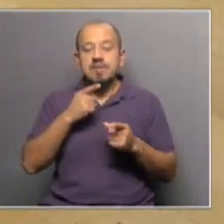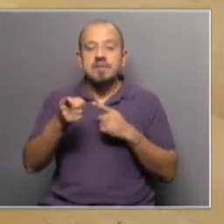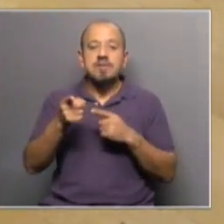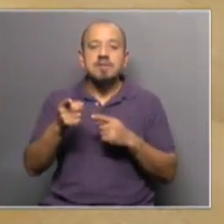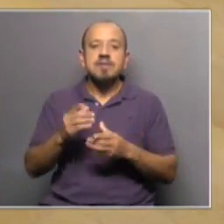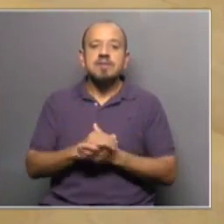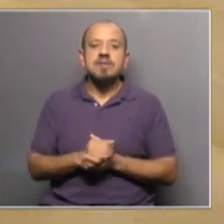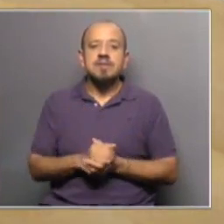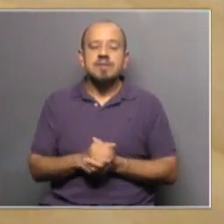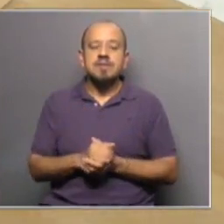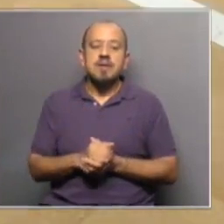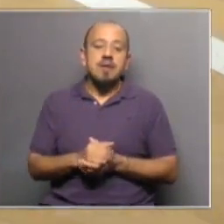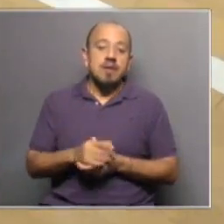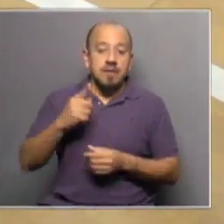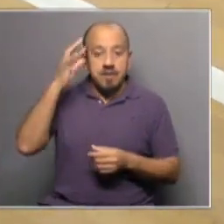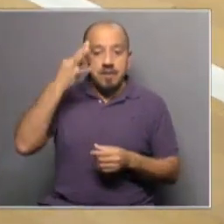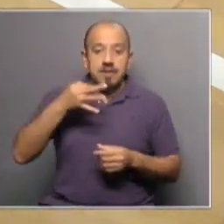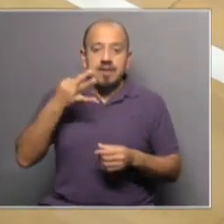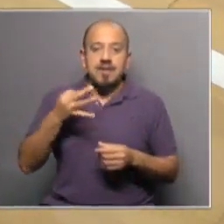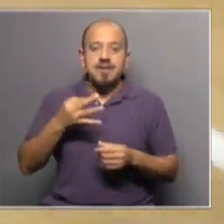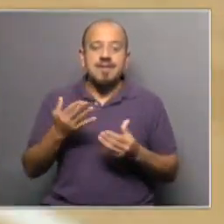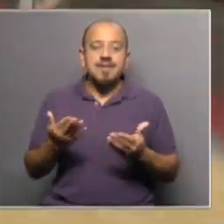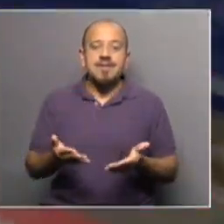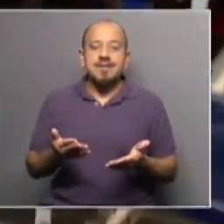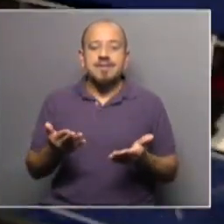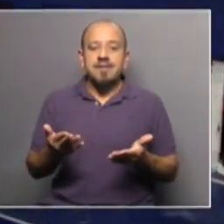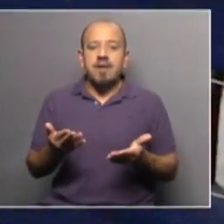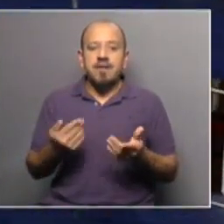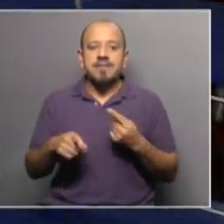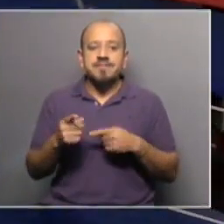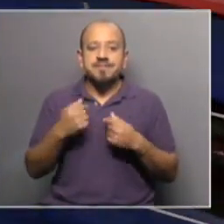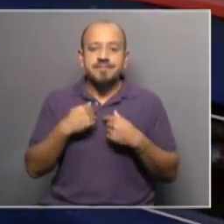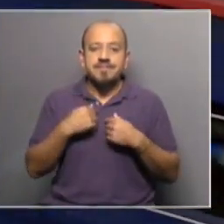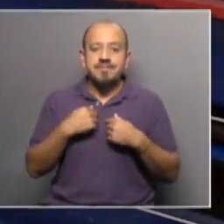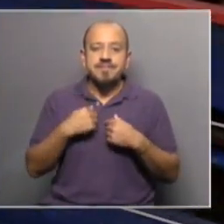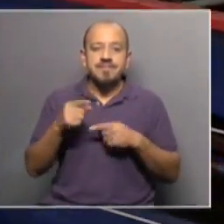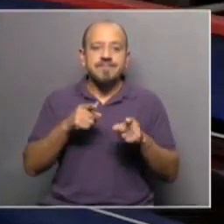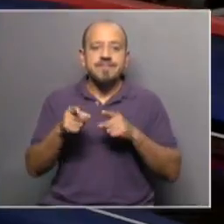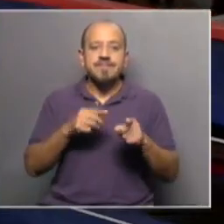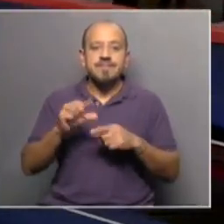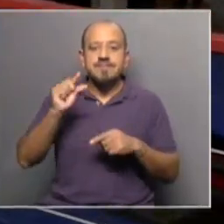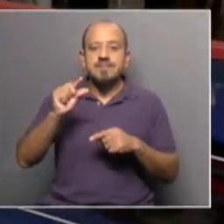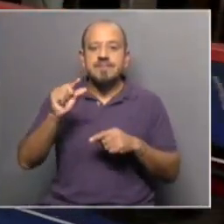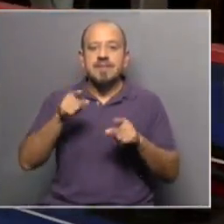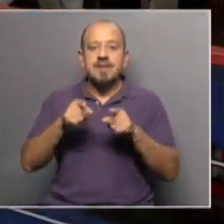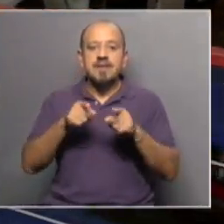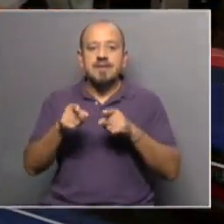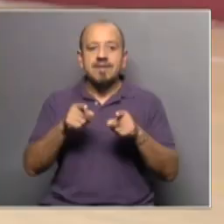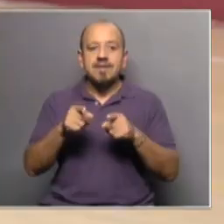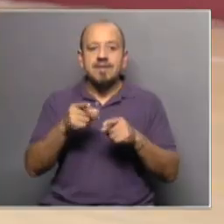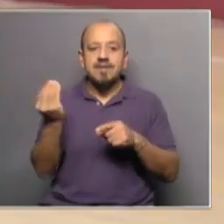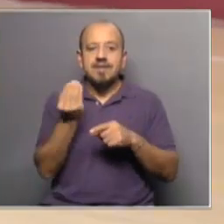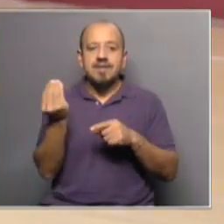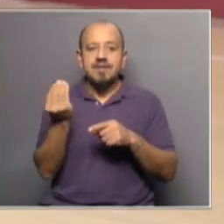el plantel? No, en realidad fue justo un caso muy particular, porque yo me recibí de entrenador hace muy poquito, es más, el viernes, y el sábado me